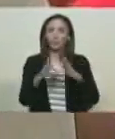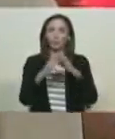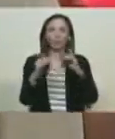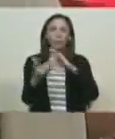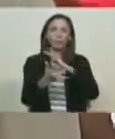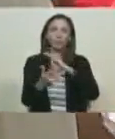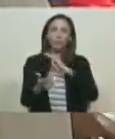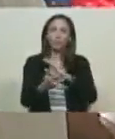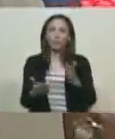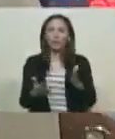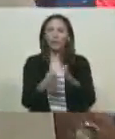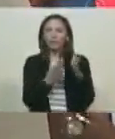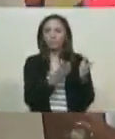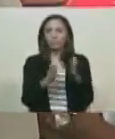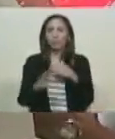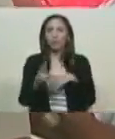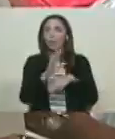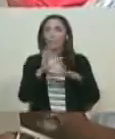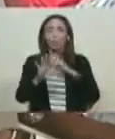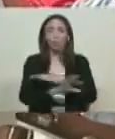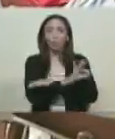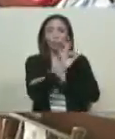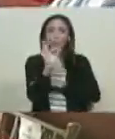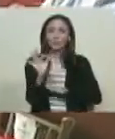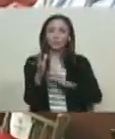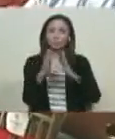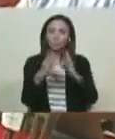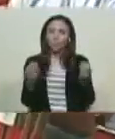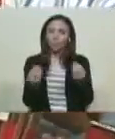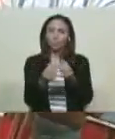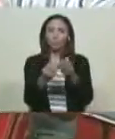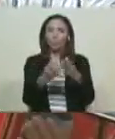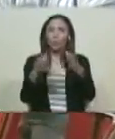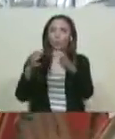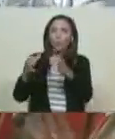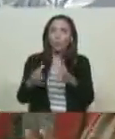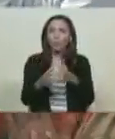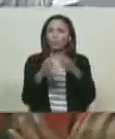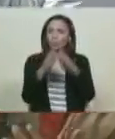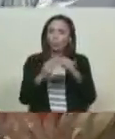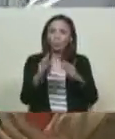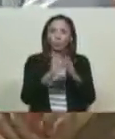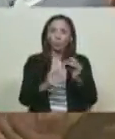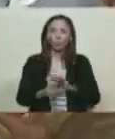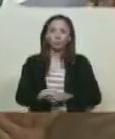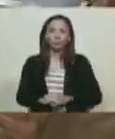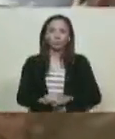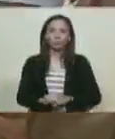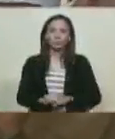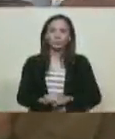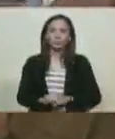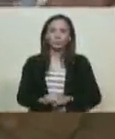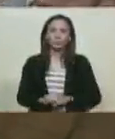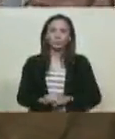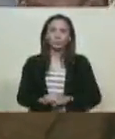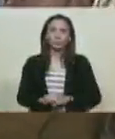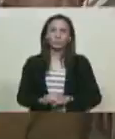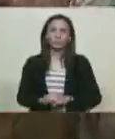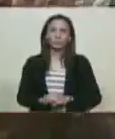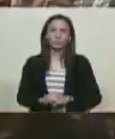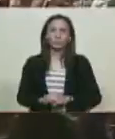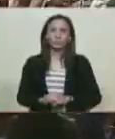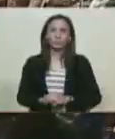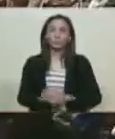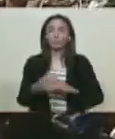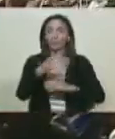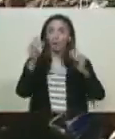tecnológico. 24 horas, Francisco, junto al equipo nacional de la Central de Trabajadores. ¿Están